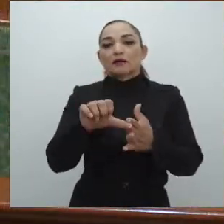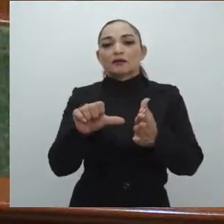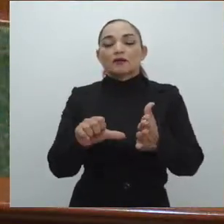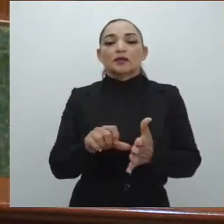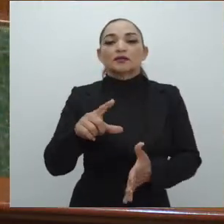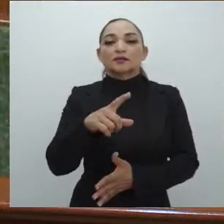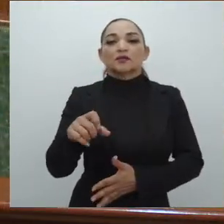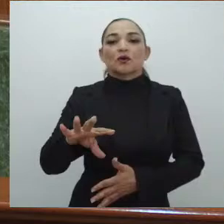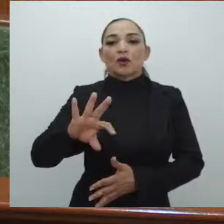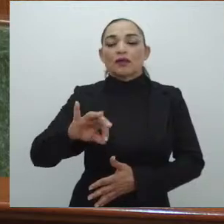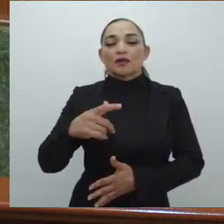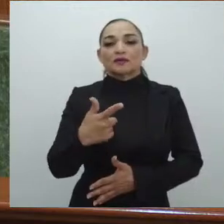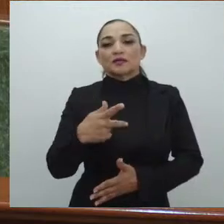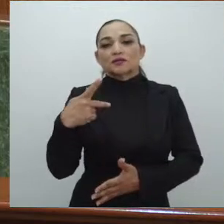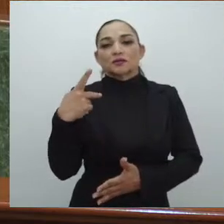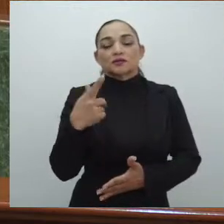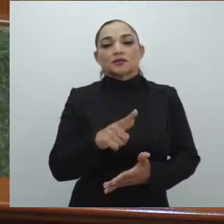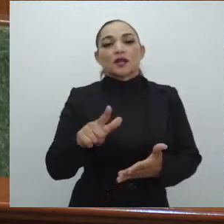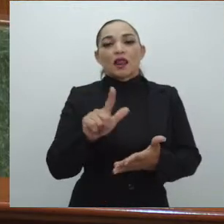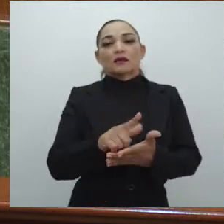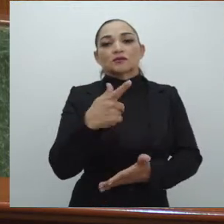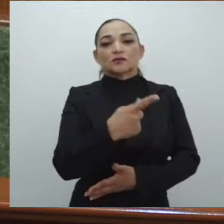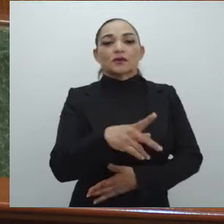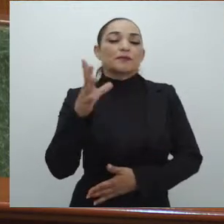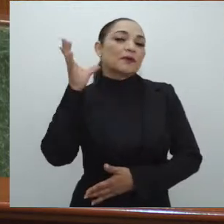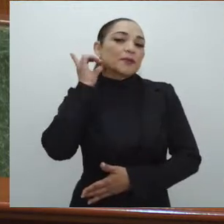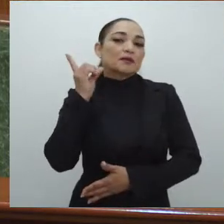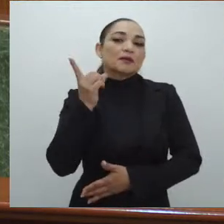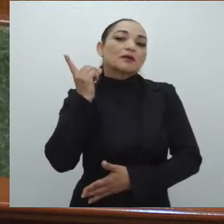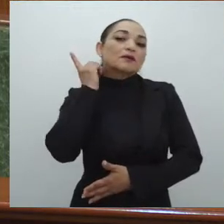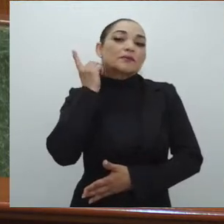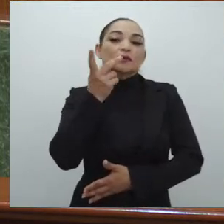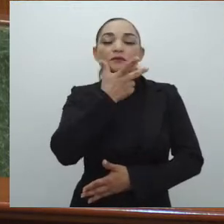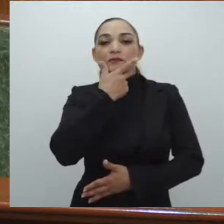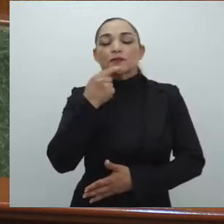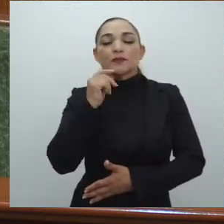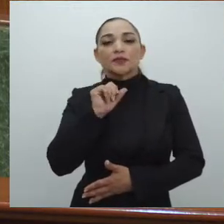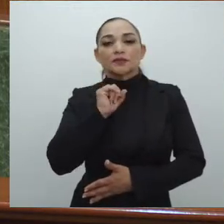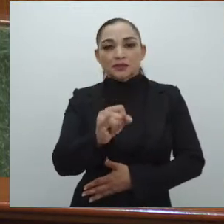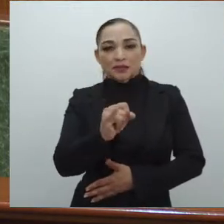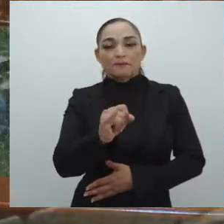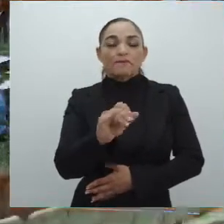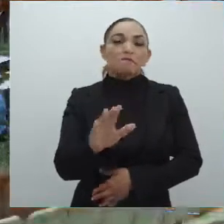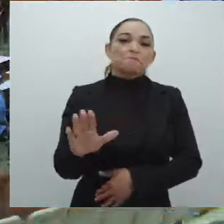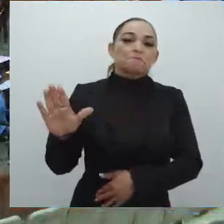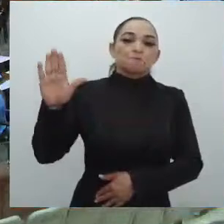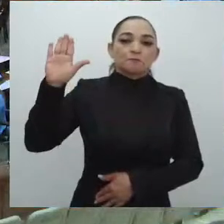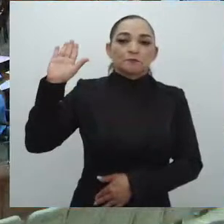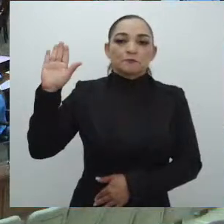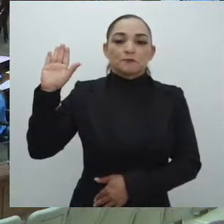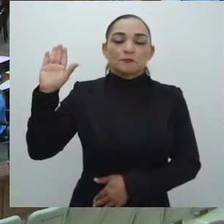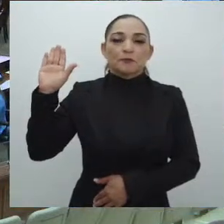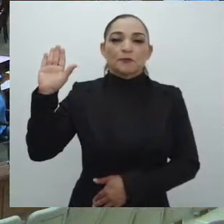Orgánica del Congreso del Estado. Las diputadas y los diputados que estén por la afirmativa, sírvanse en manifestarlo.